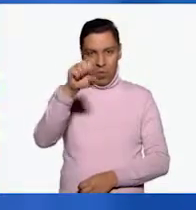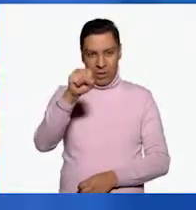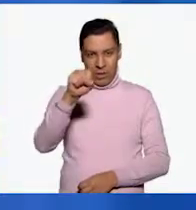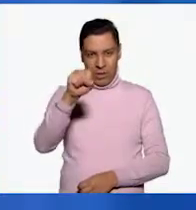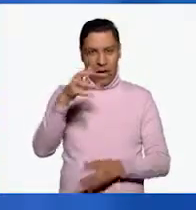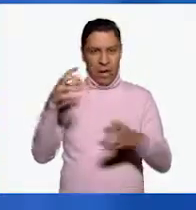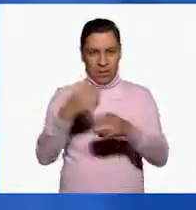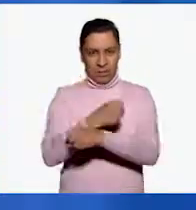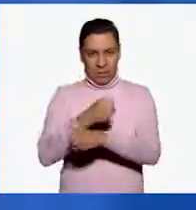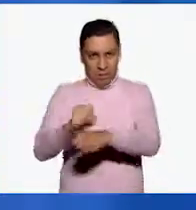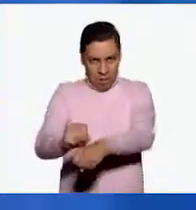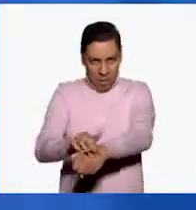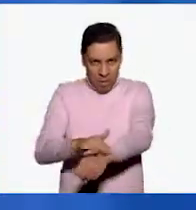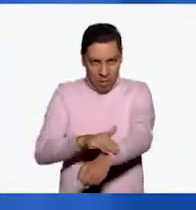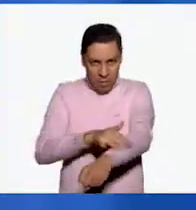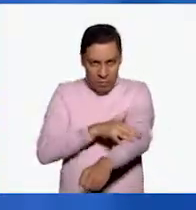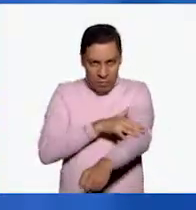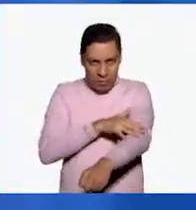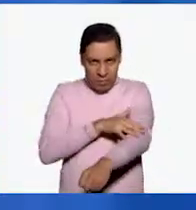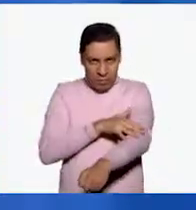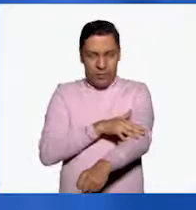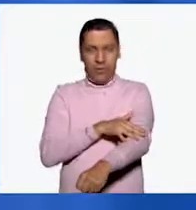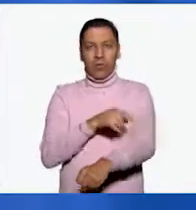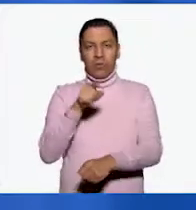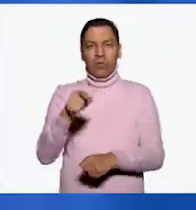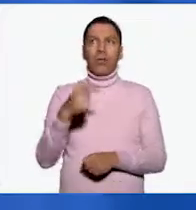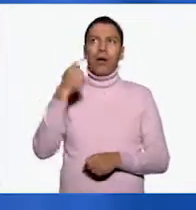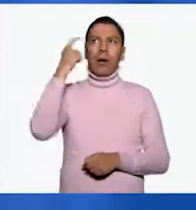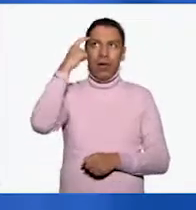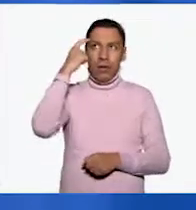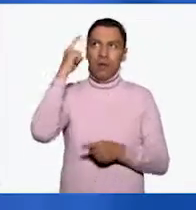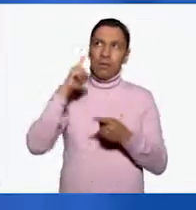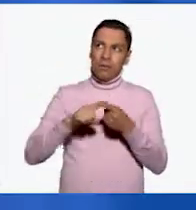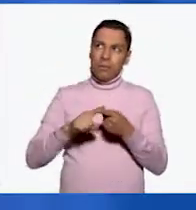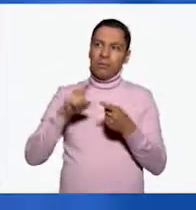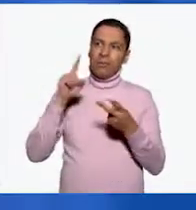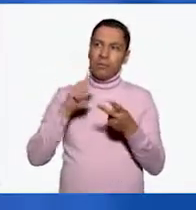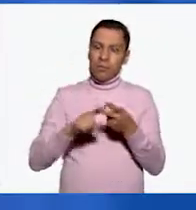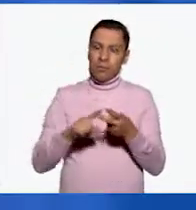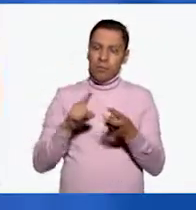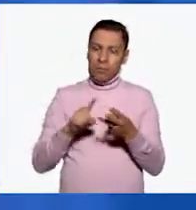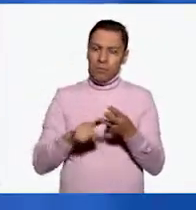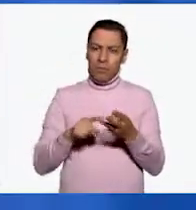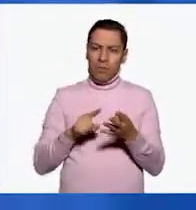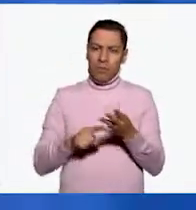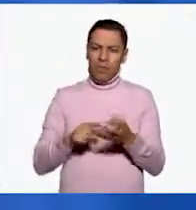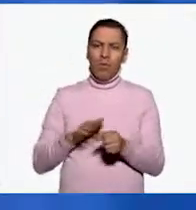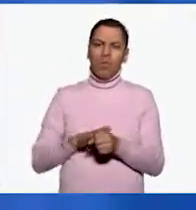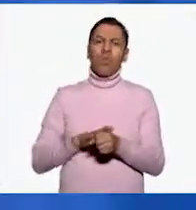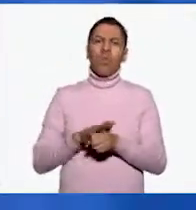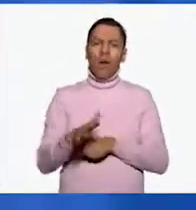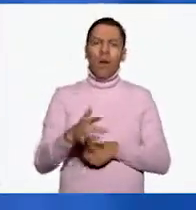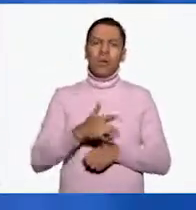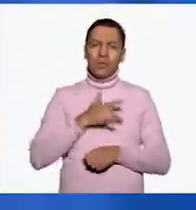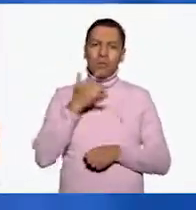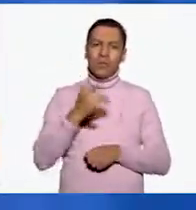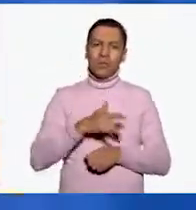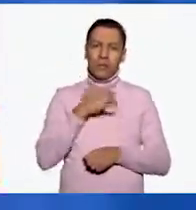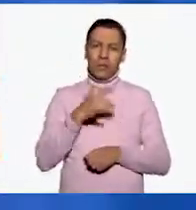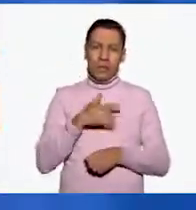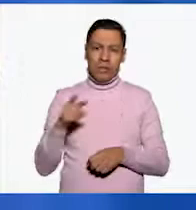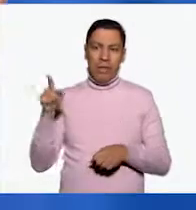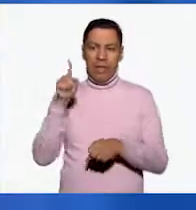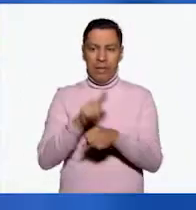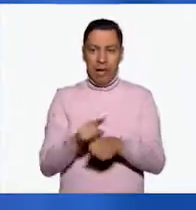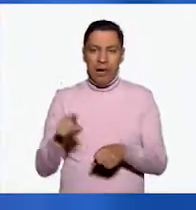vayan conociendo, identificando y reconociendo en las situaciones que viven día a día o en las que